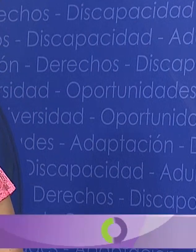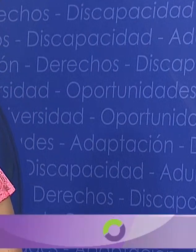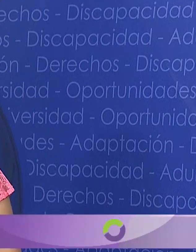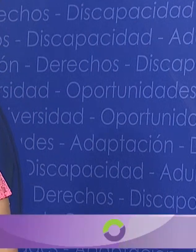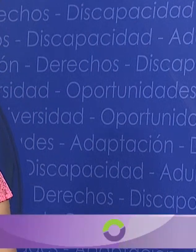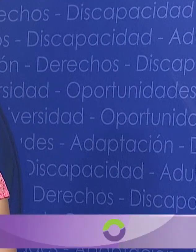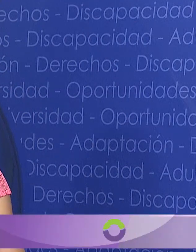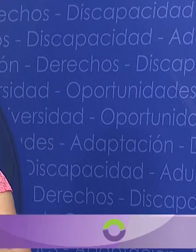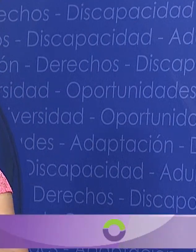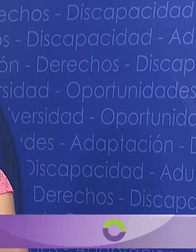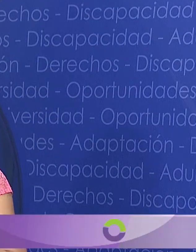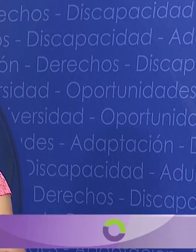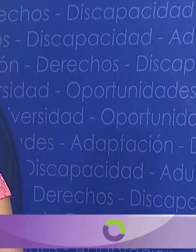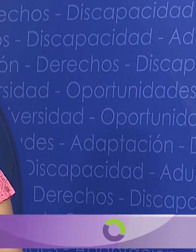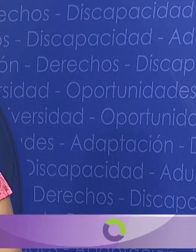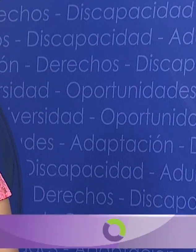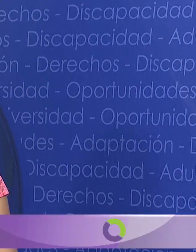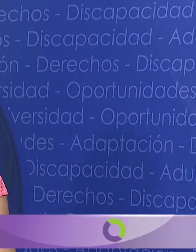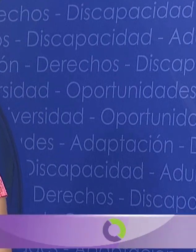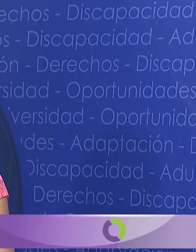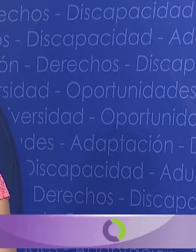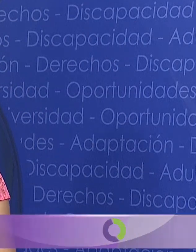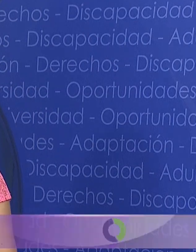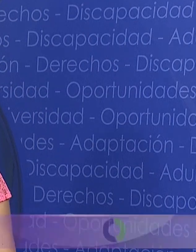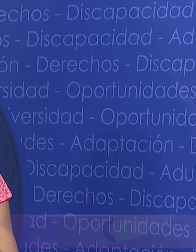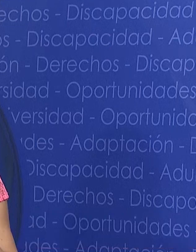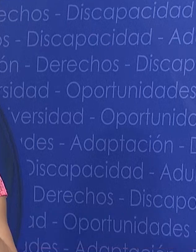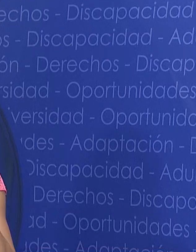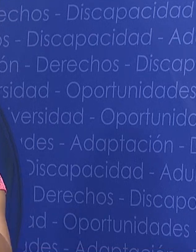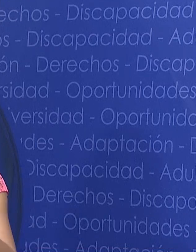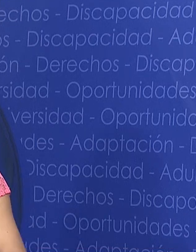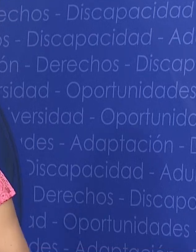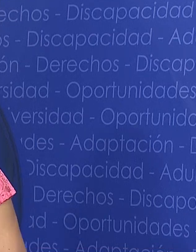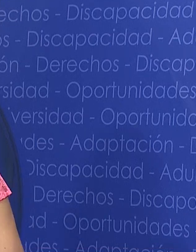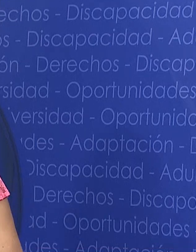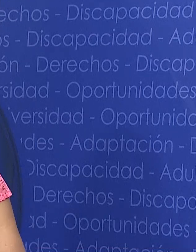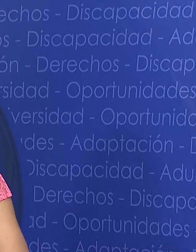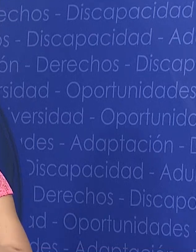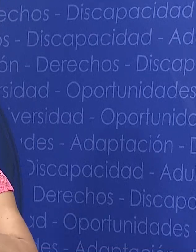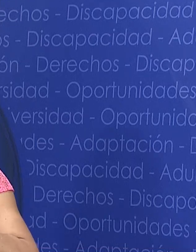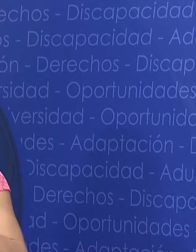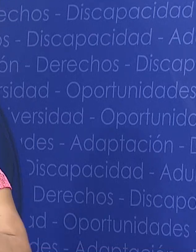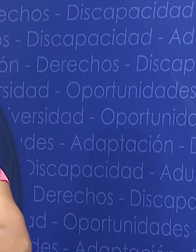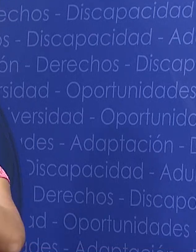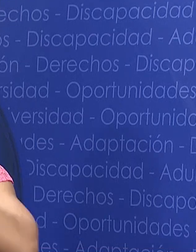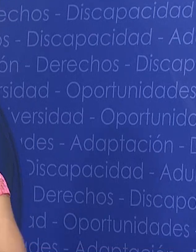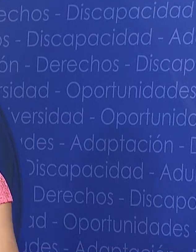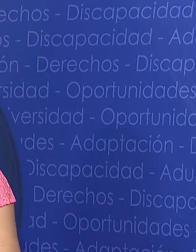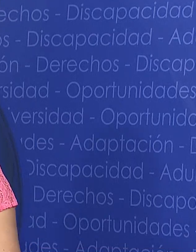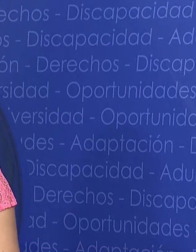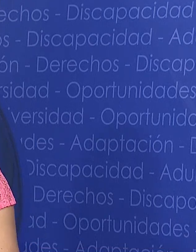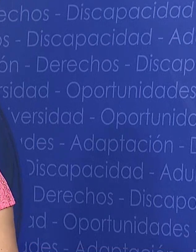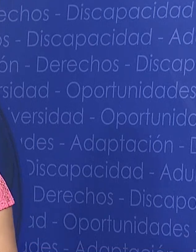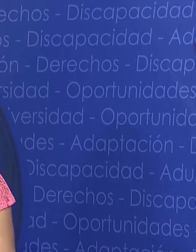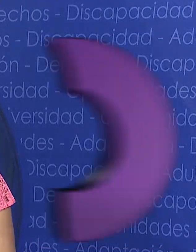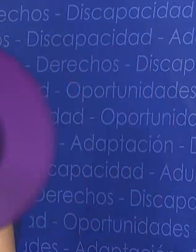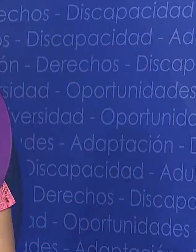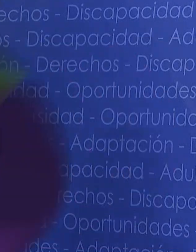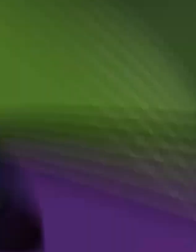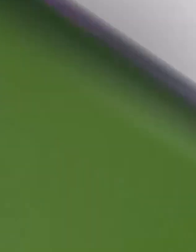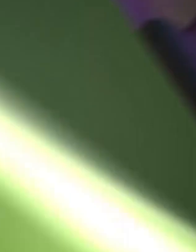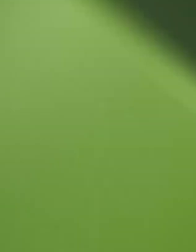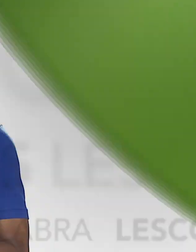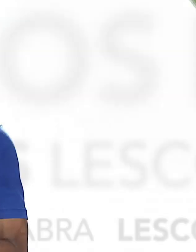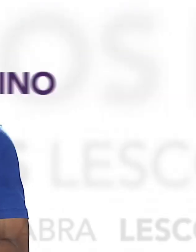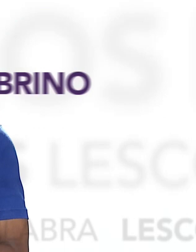ahora conocemos una palabra en disco más adelante en el programa seguimos enterándonos sobre el para deporte en costa rica